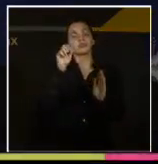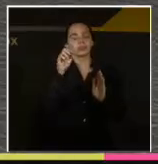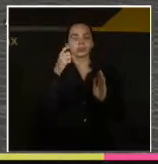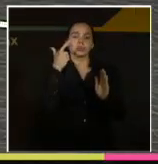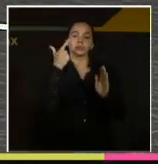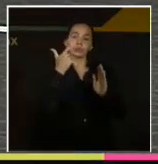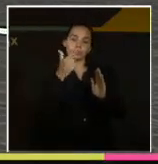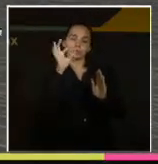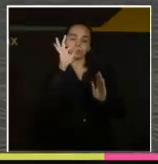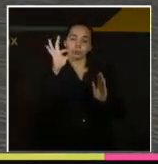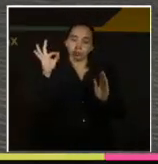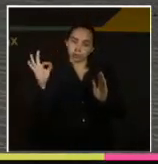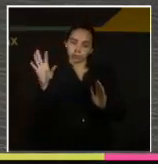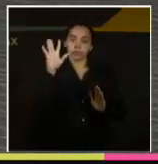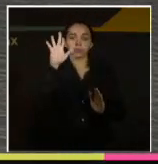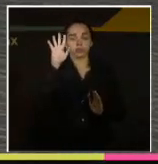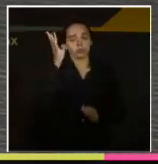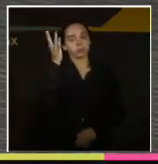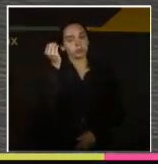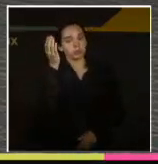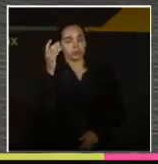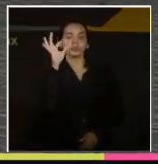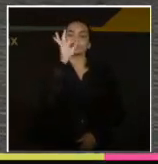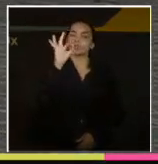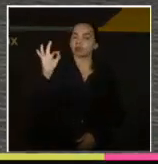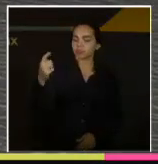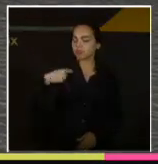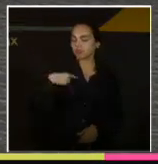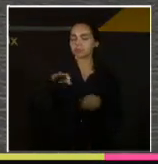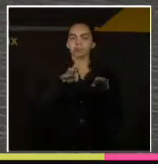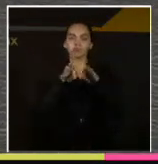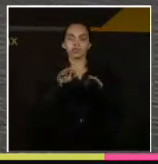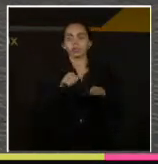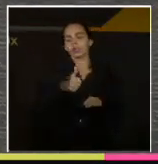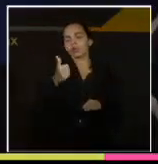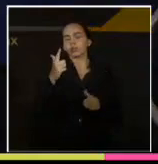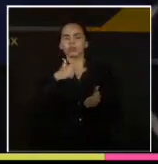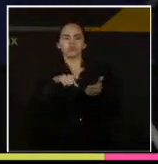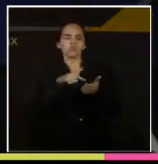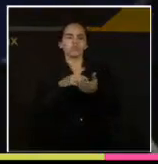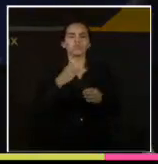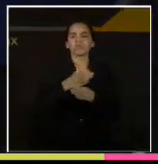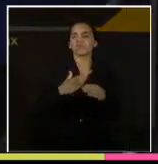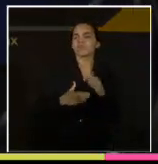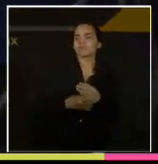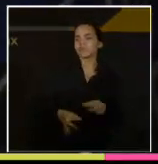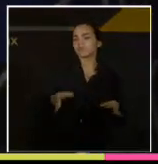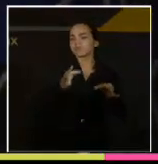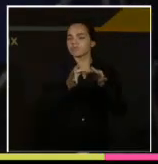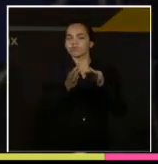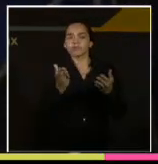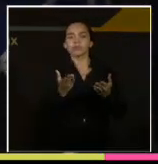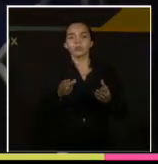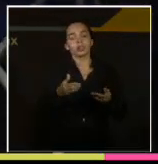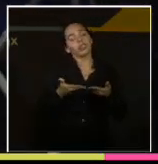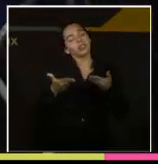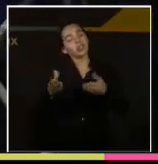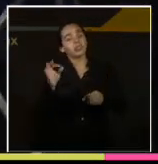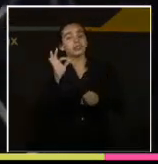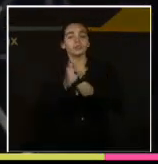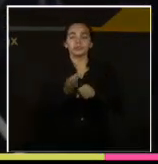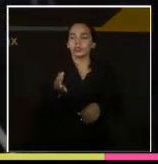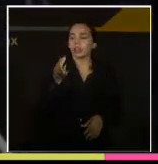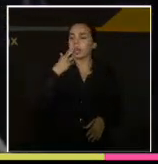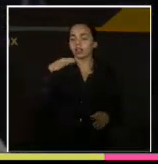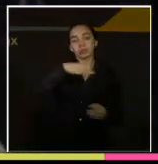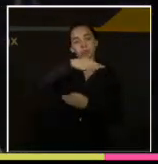al 59% en mi gestión. Por otro lado, las cosas importantes que tenemos que hacer: tenemos que llevar doctores y medicinas a todos